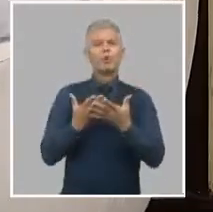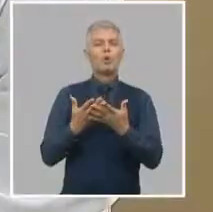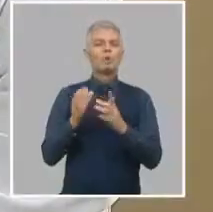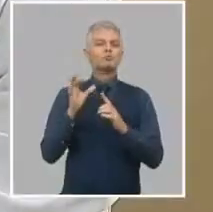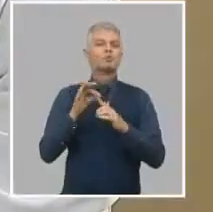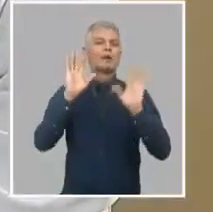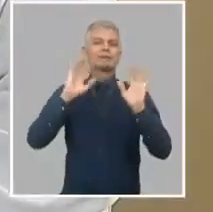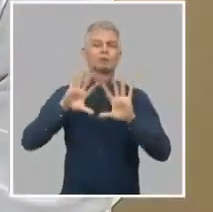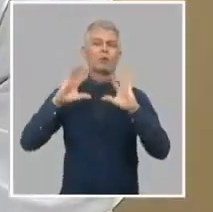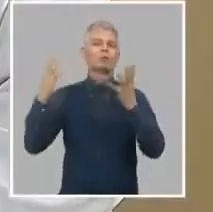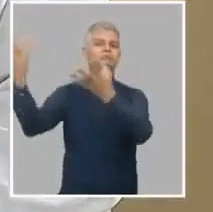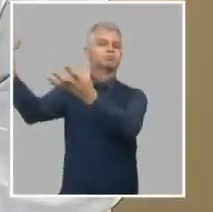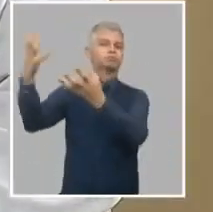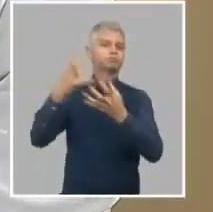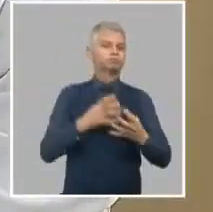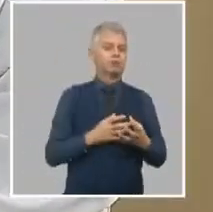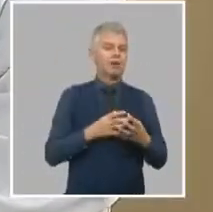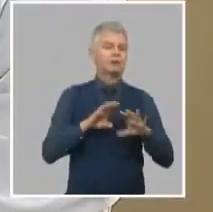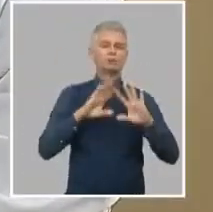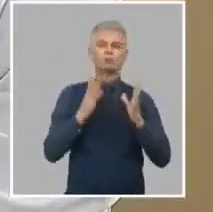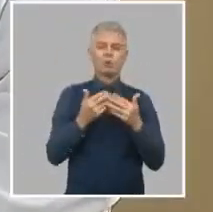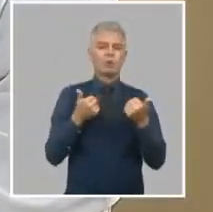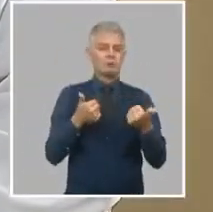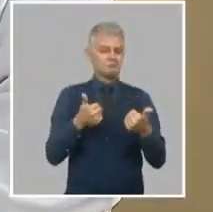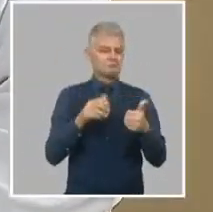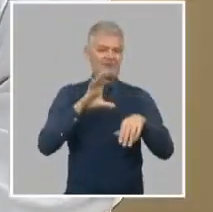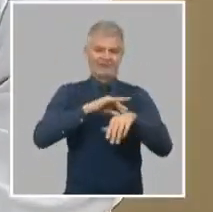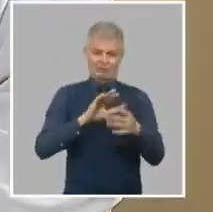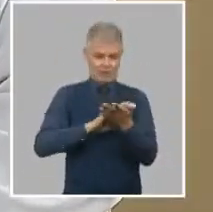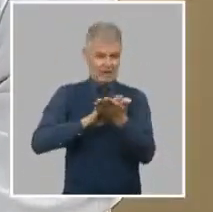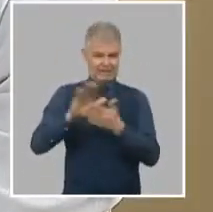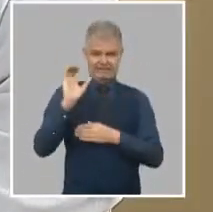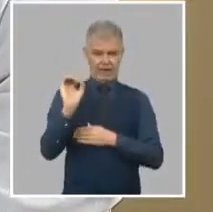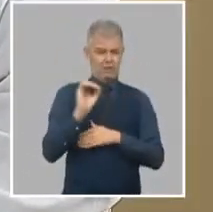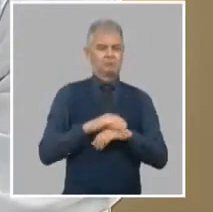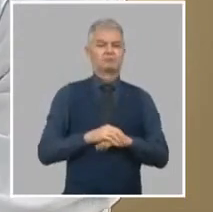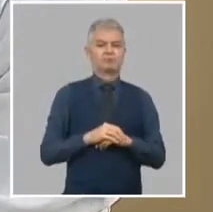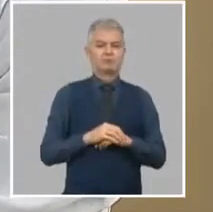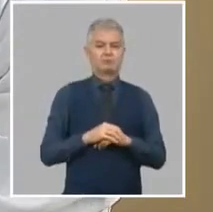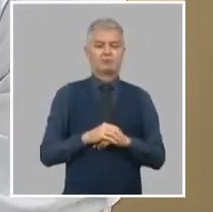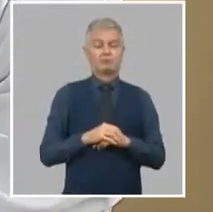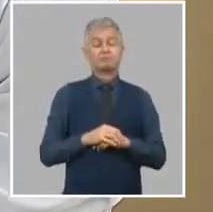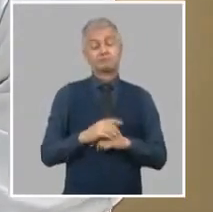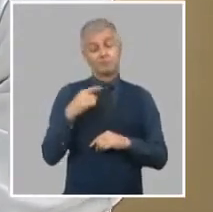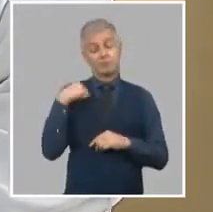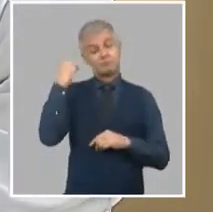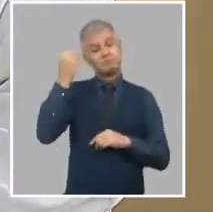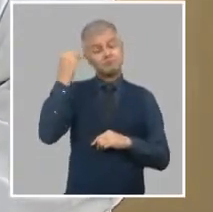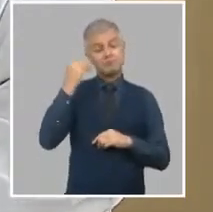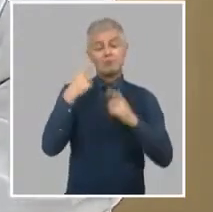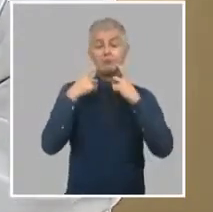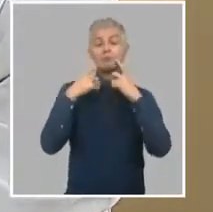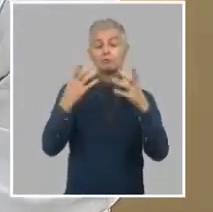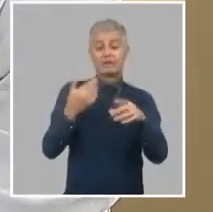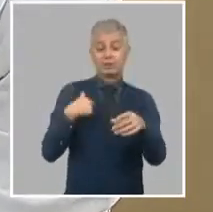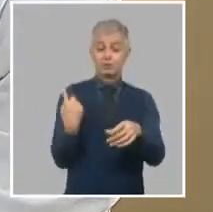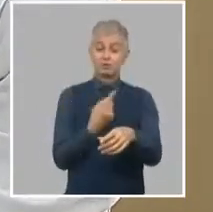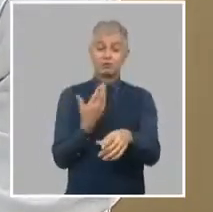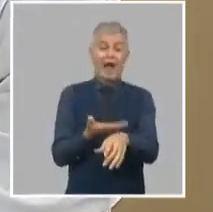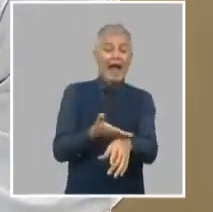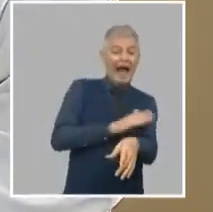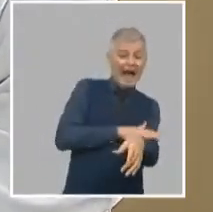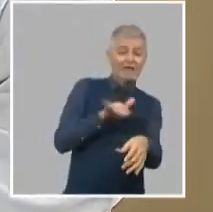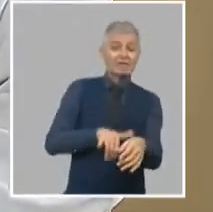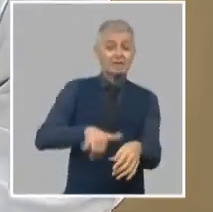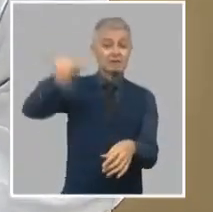de esa situación, ¿no? Sí, Randy, yo creo que fue fundamental la preparación que recibimos acá en la Unidad Central de Cooperación Médica antes de salir